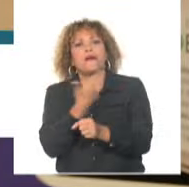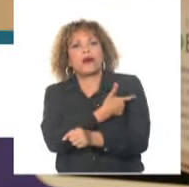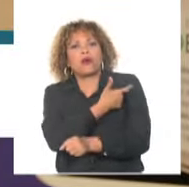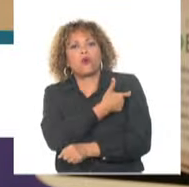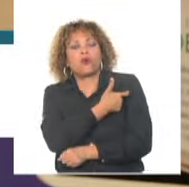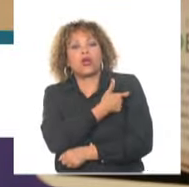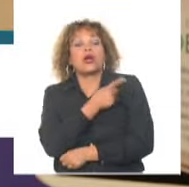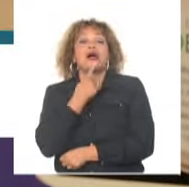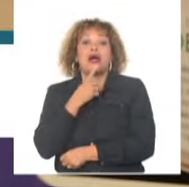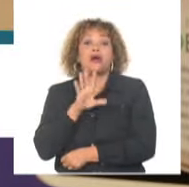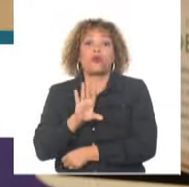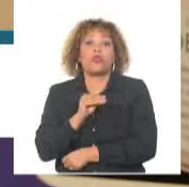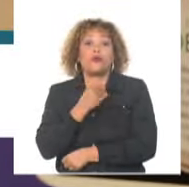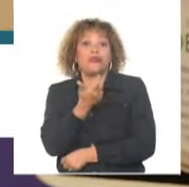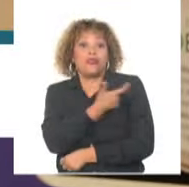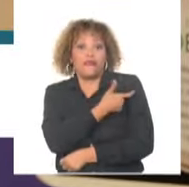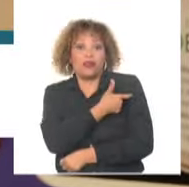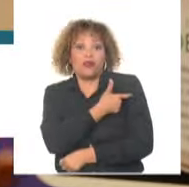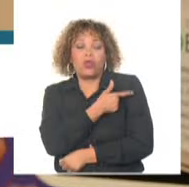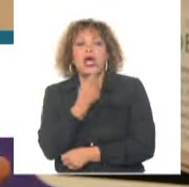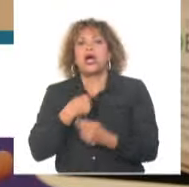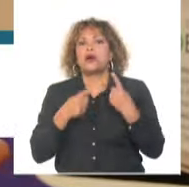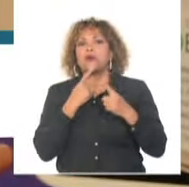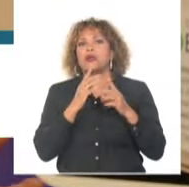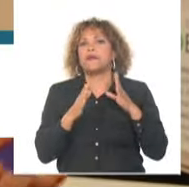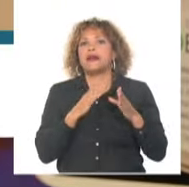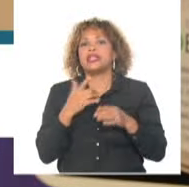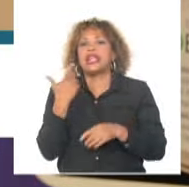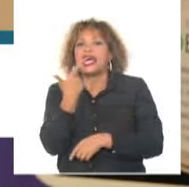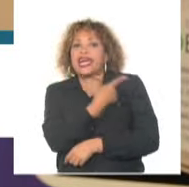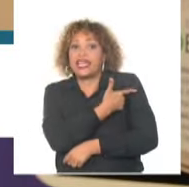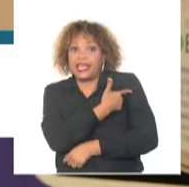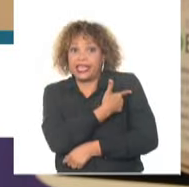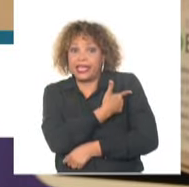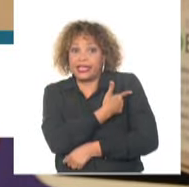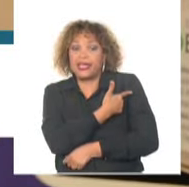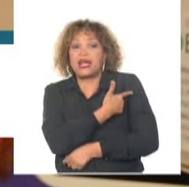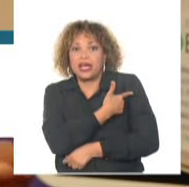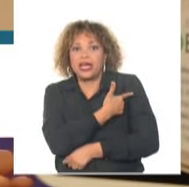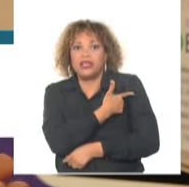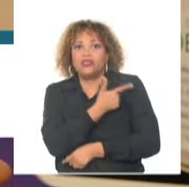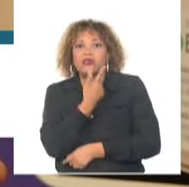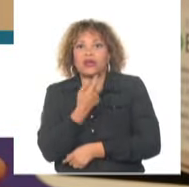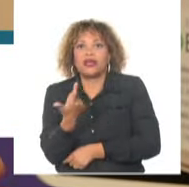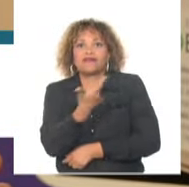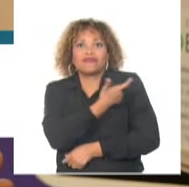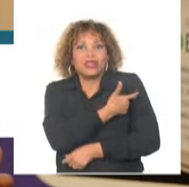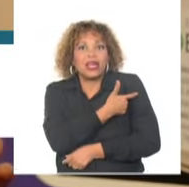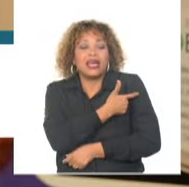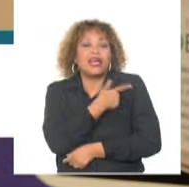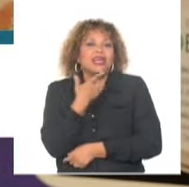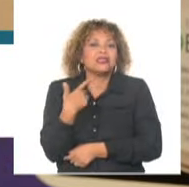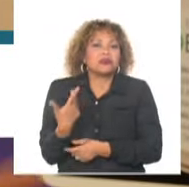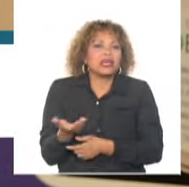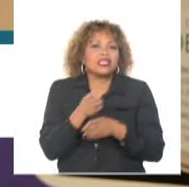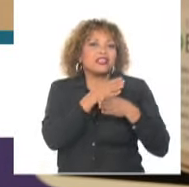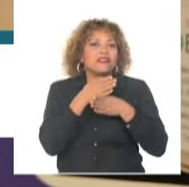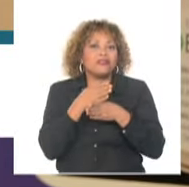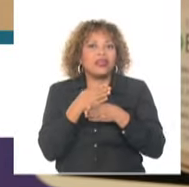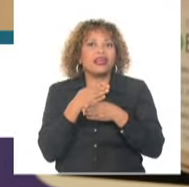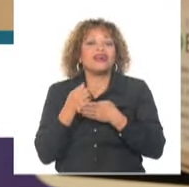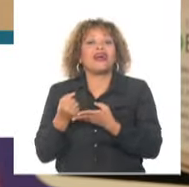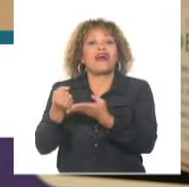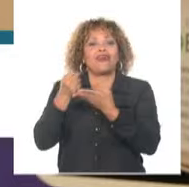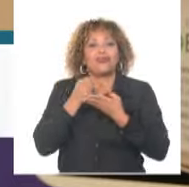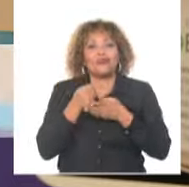cuando se hablaba de las vacunas, se hablaba con una parte importante de las jeringuillas con las cuales se pusieron esas vacunas, fueron fruto de esfuerzos solidarios de